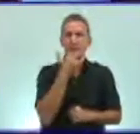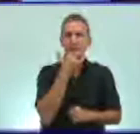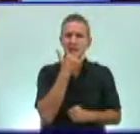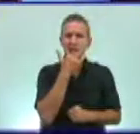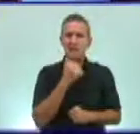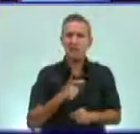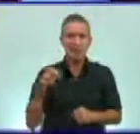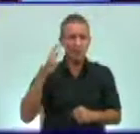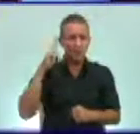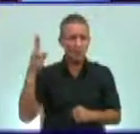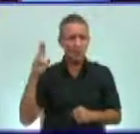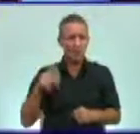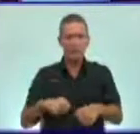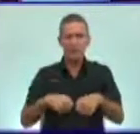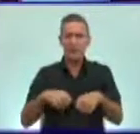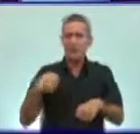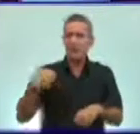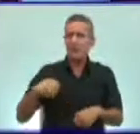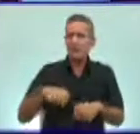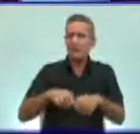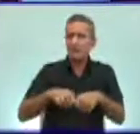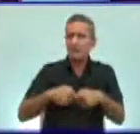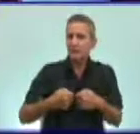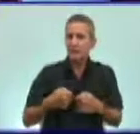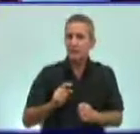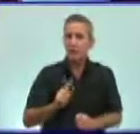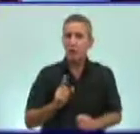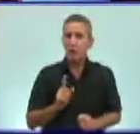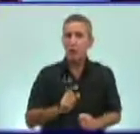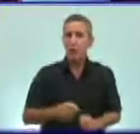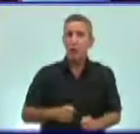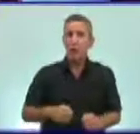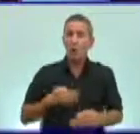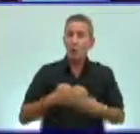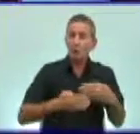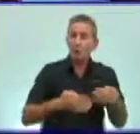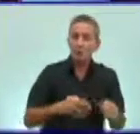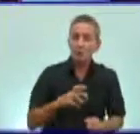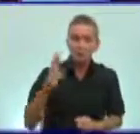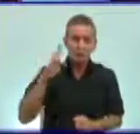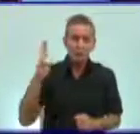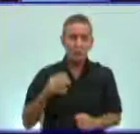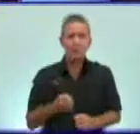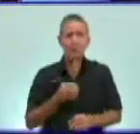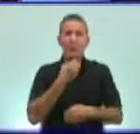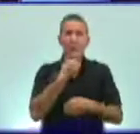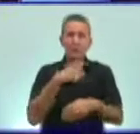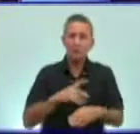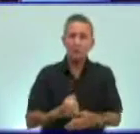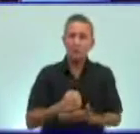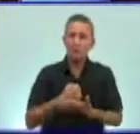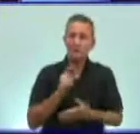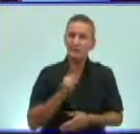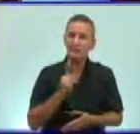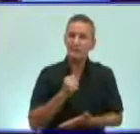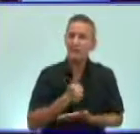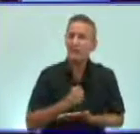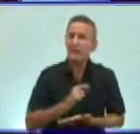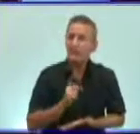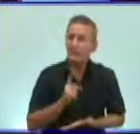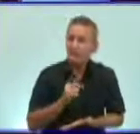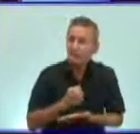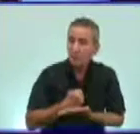romper y probar, porque no hay proceso revolucionario posible si ello no contribuye a darle